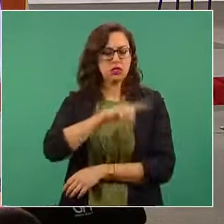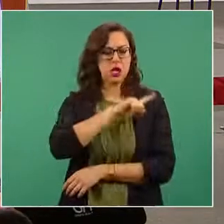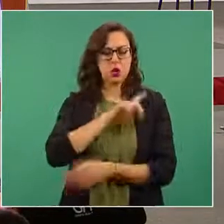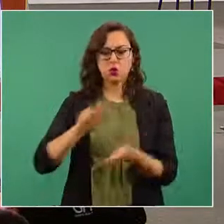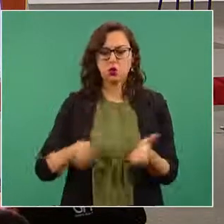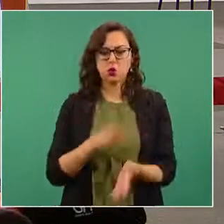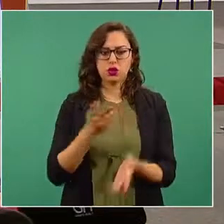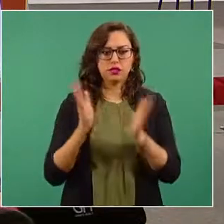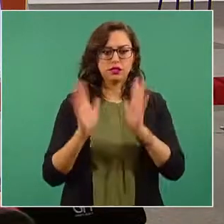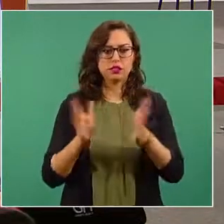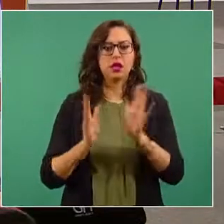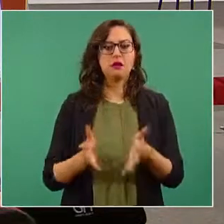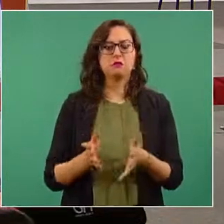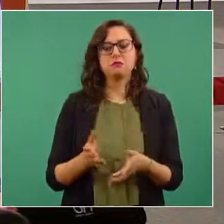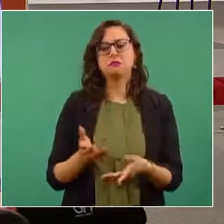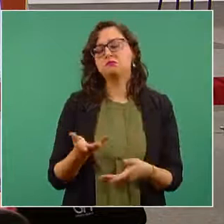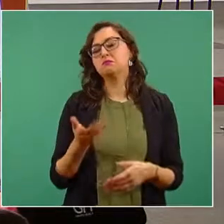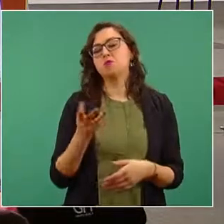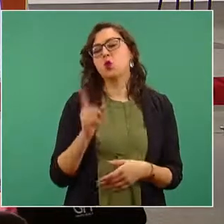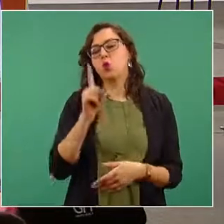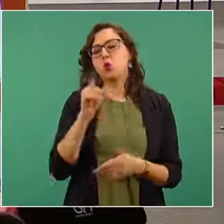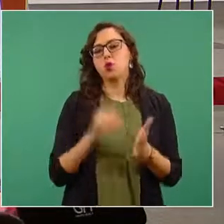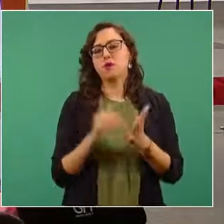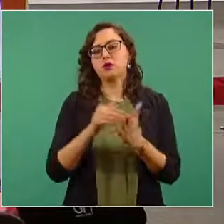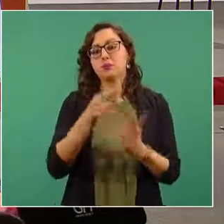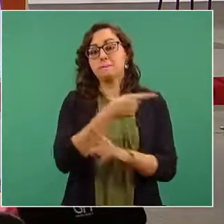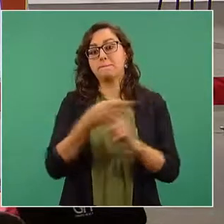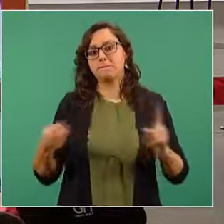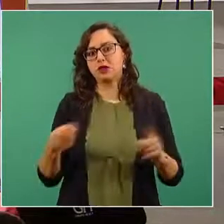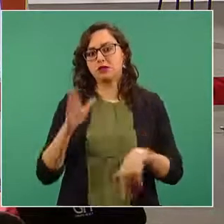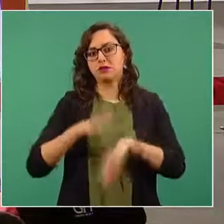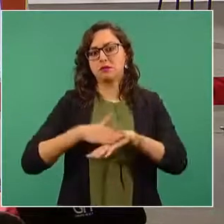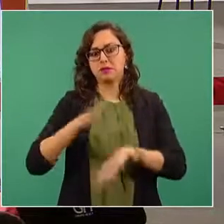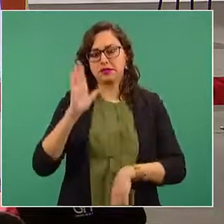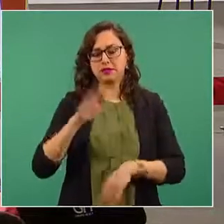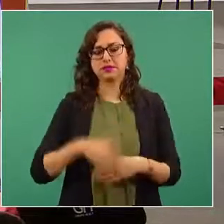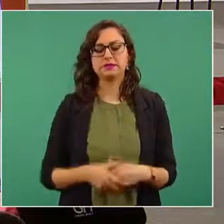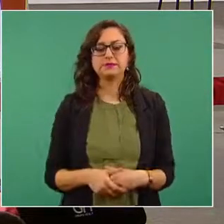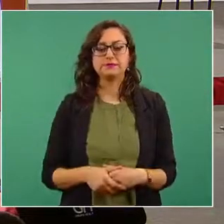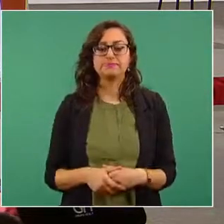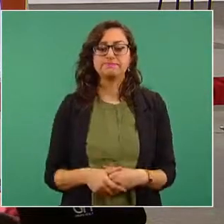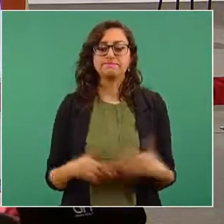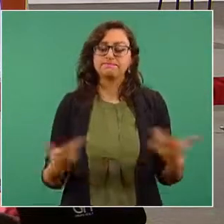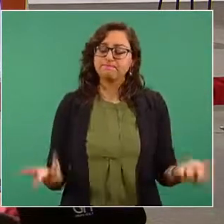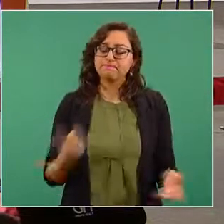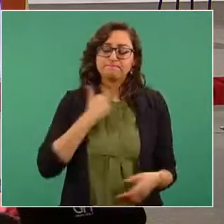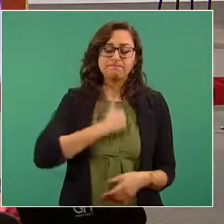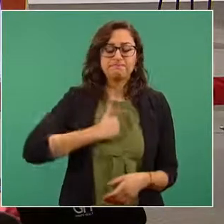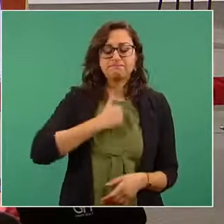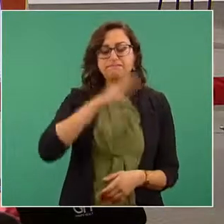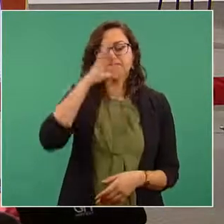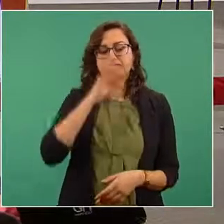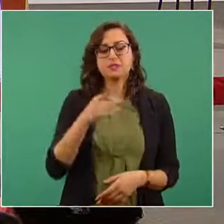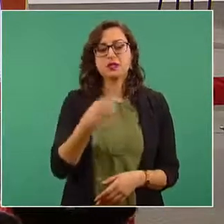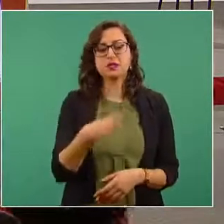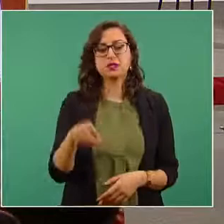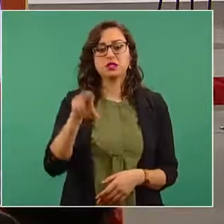por el diagnóstico y el seguimiento clínico de su enfermedad. Desafortunadamente,